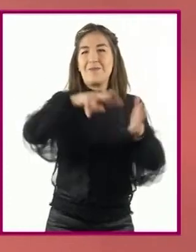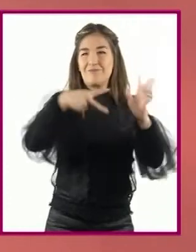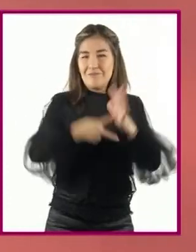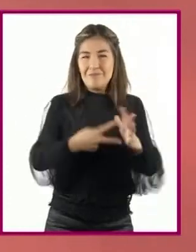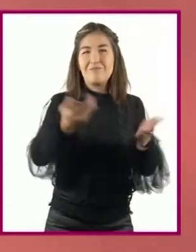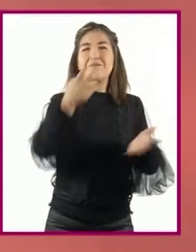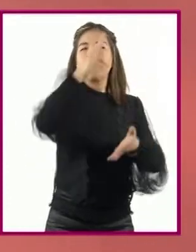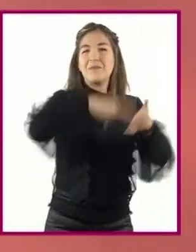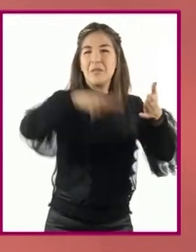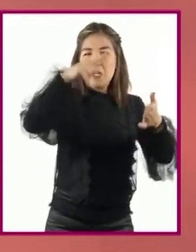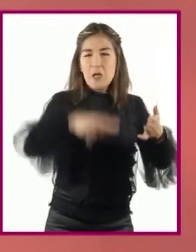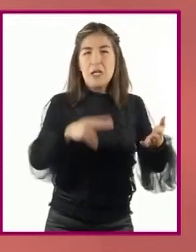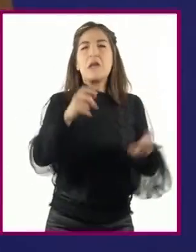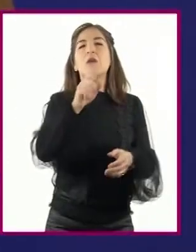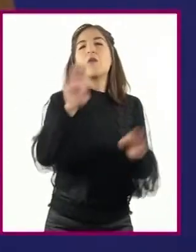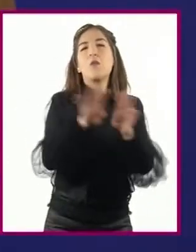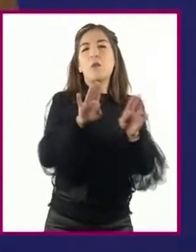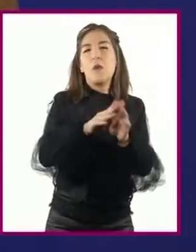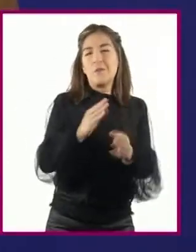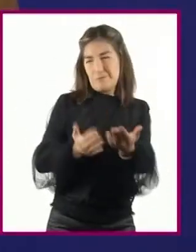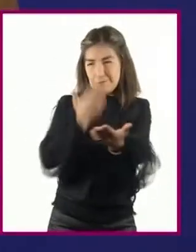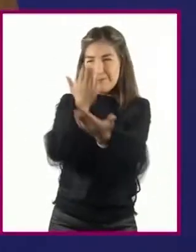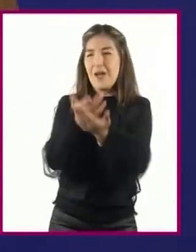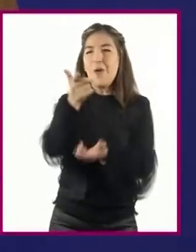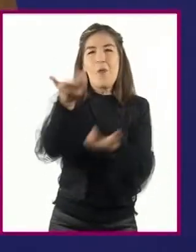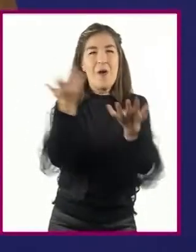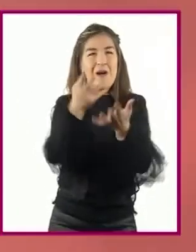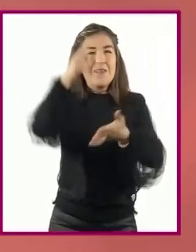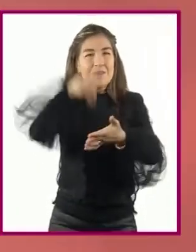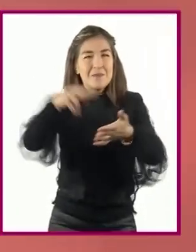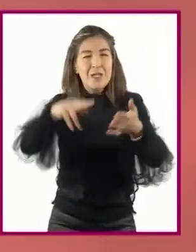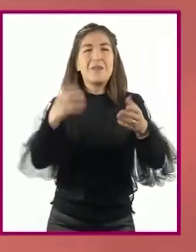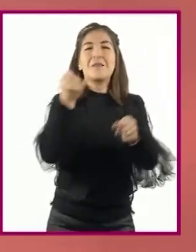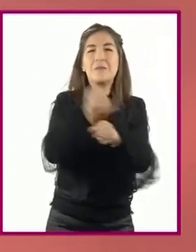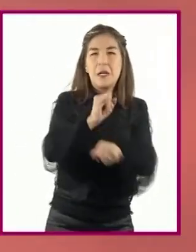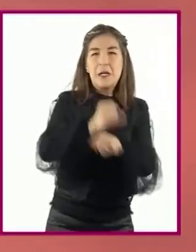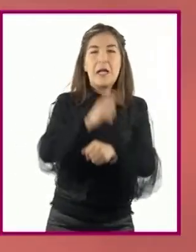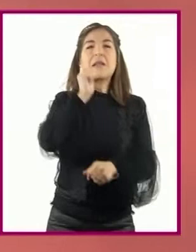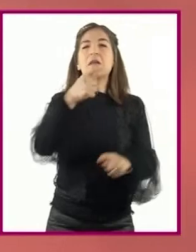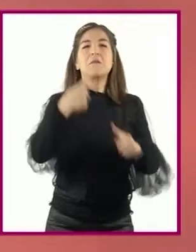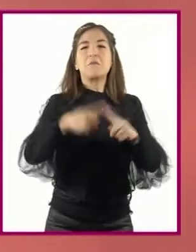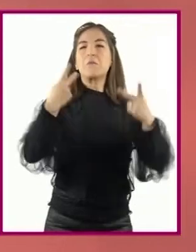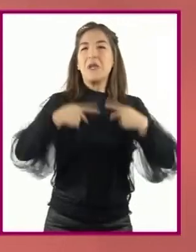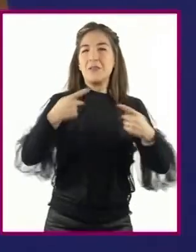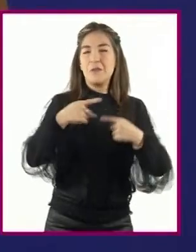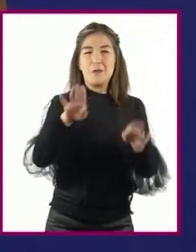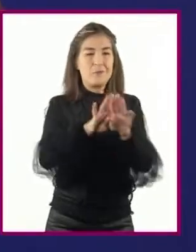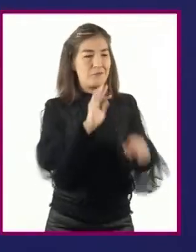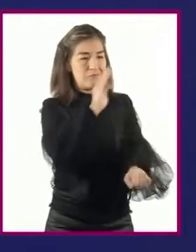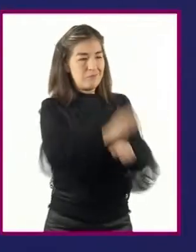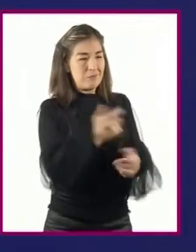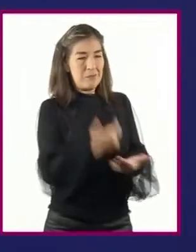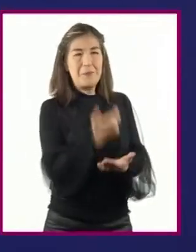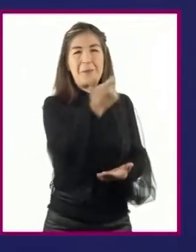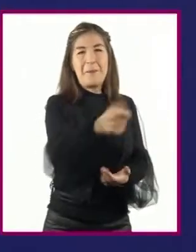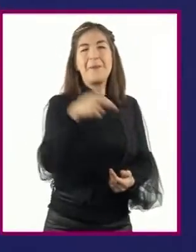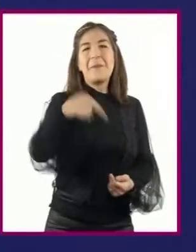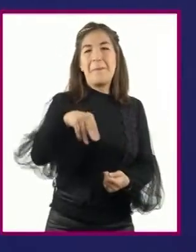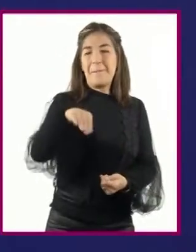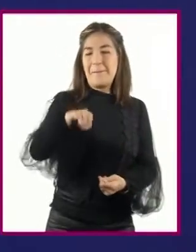arquitectónicas o por encargo tenían un patrocinador, un mecenas.